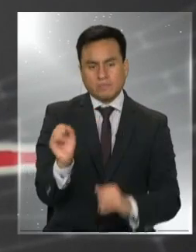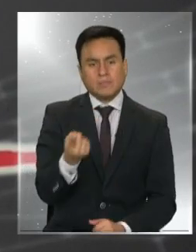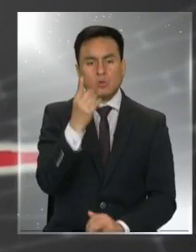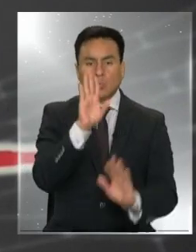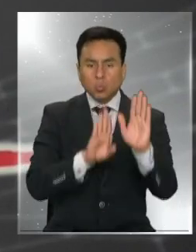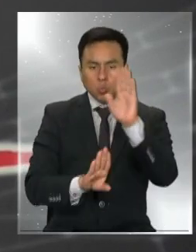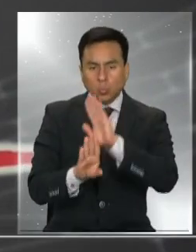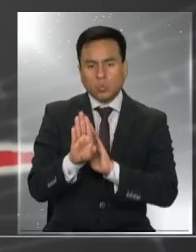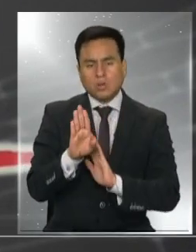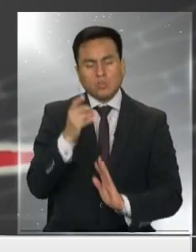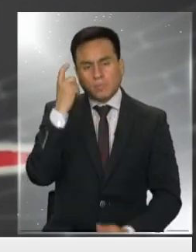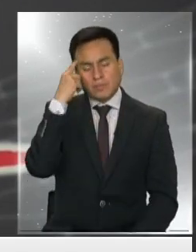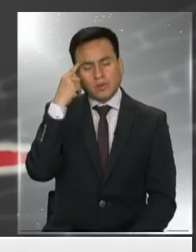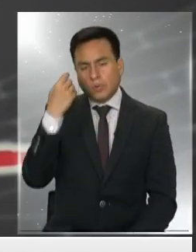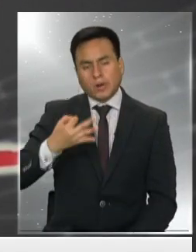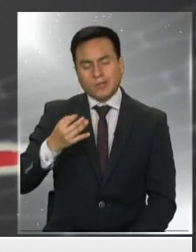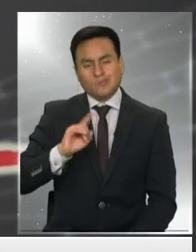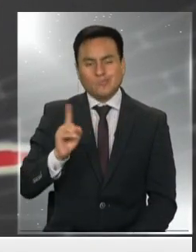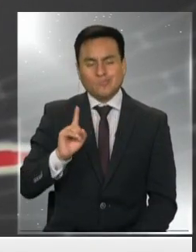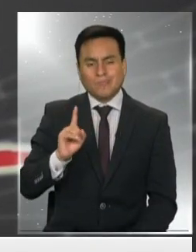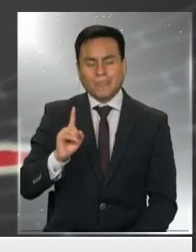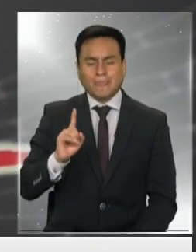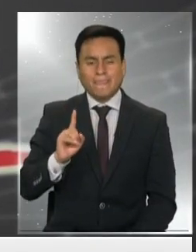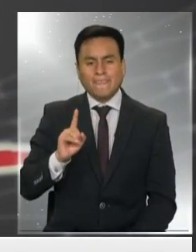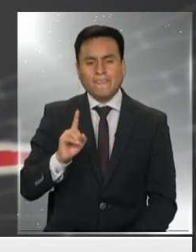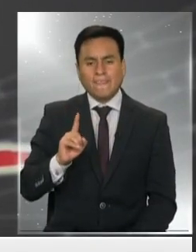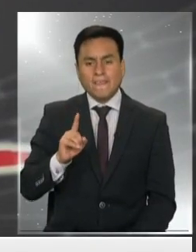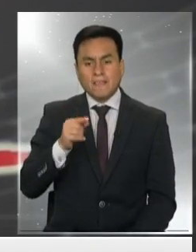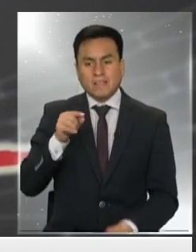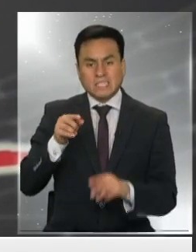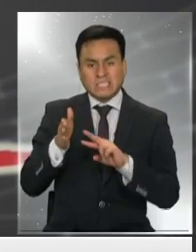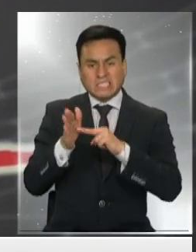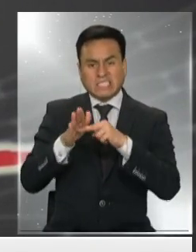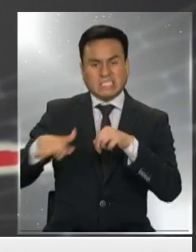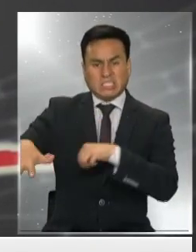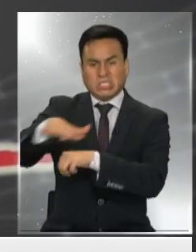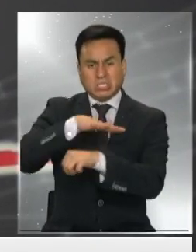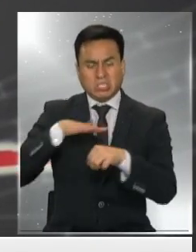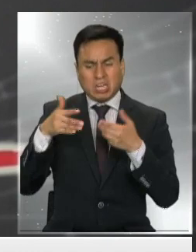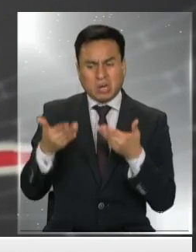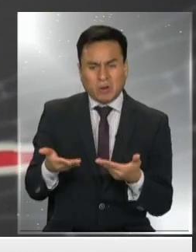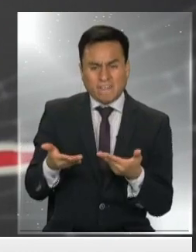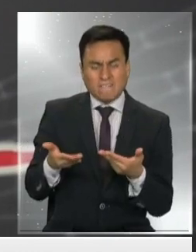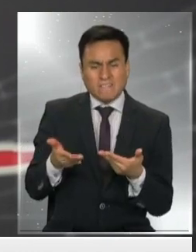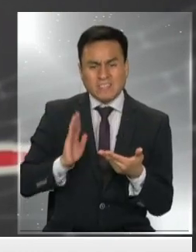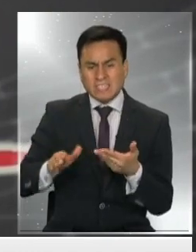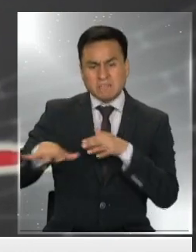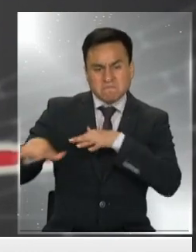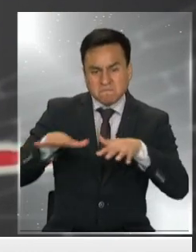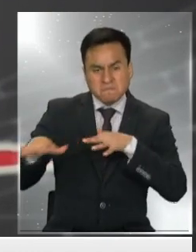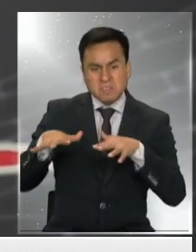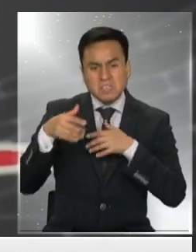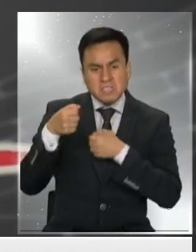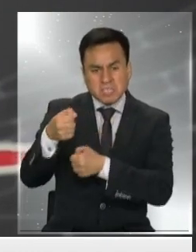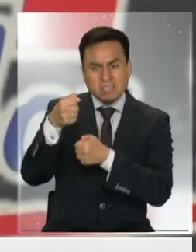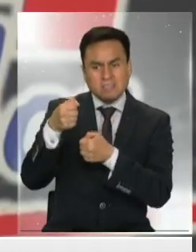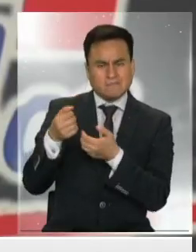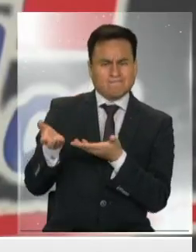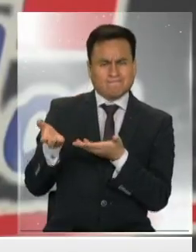tanto, no me parece correcto que a la luz de los hechos, como están todavía las movilizaciones en nuestro